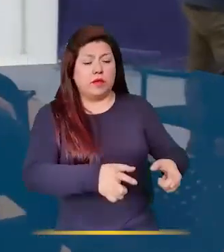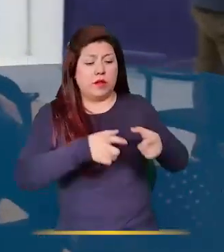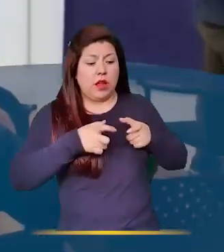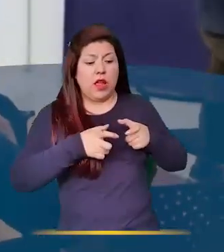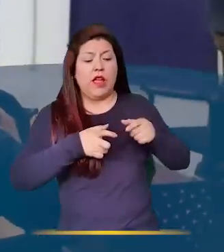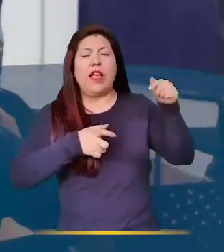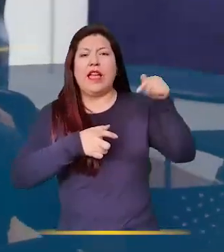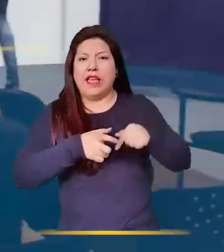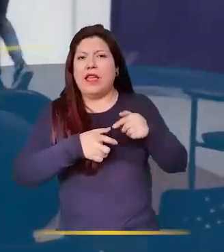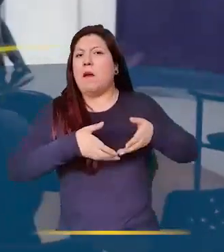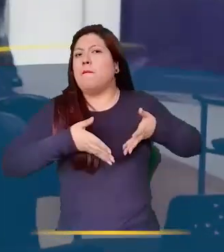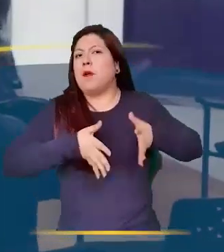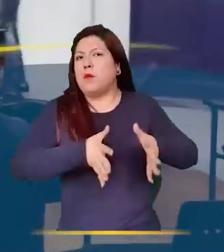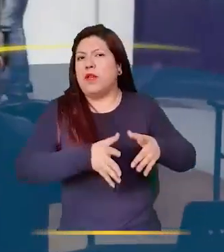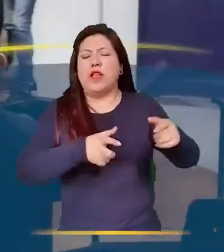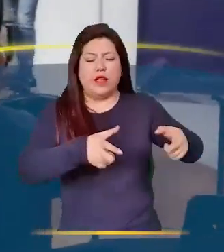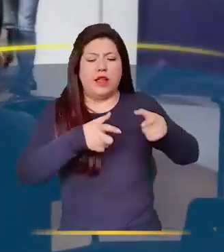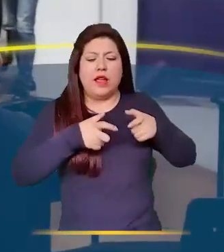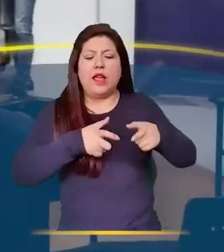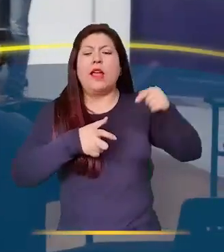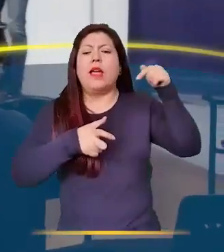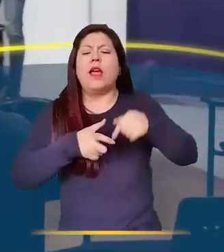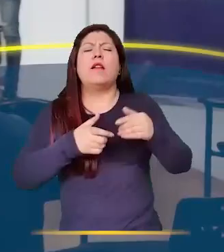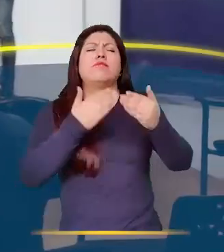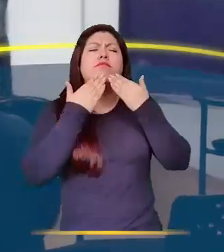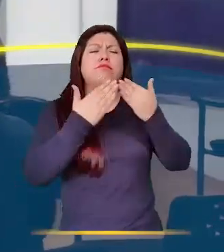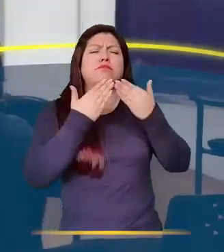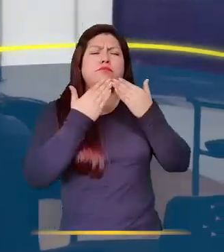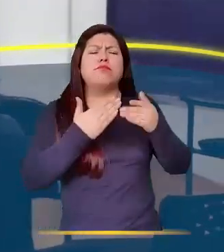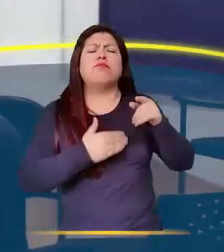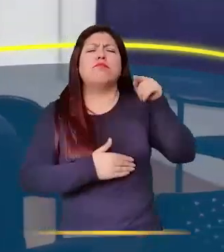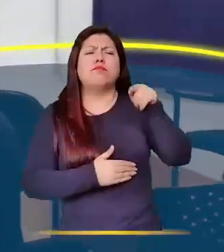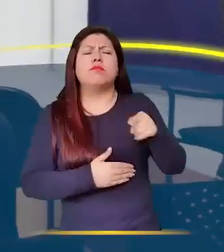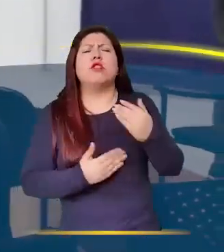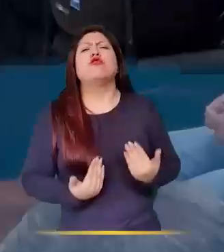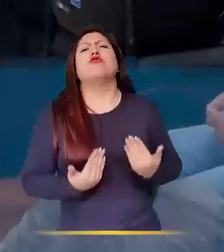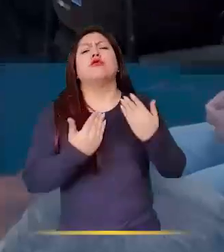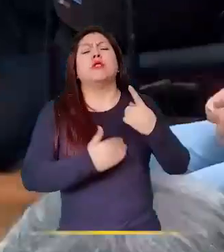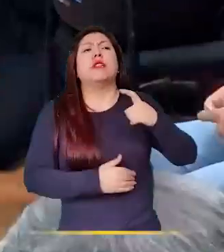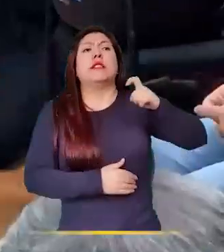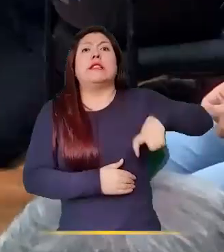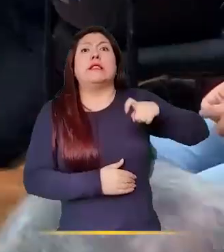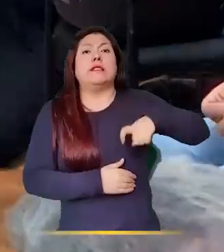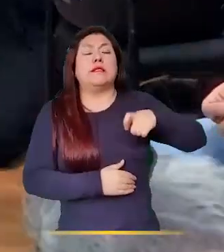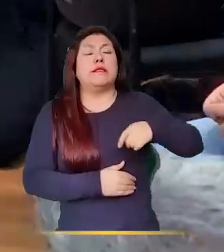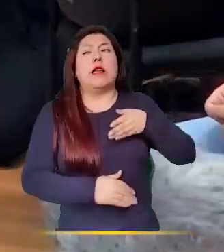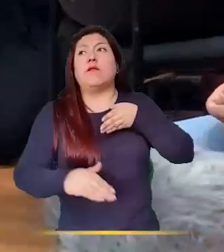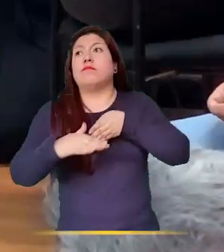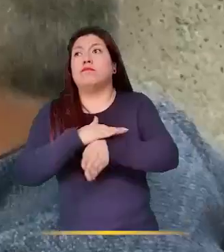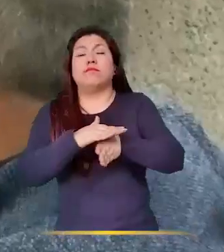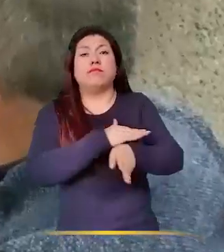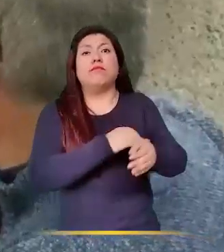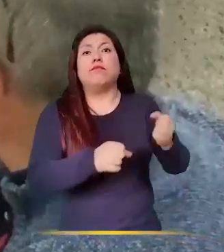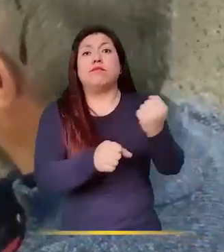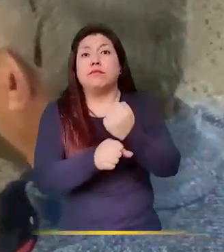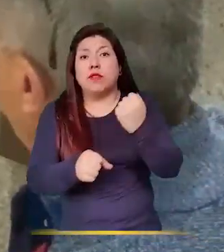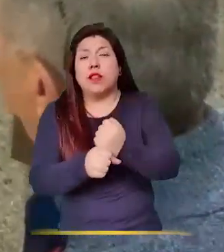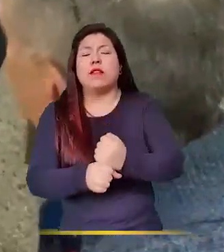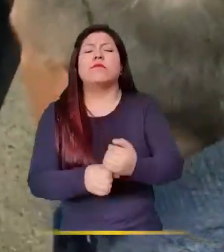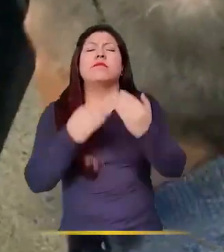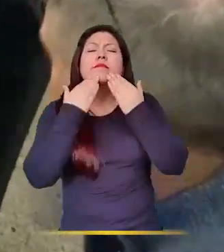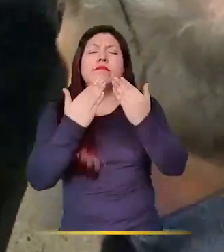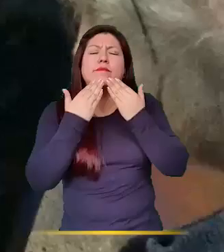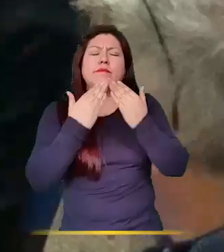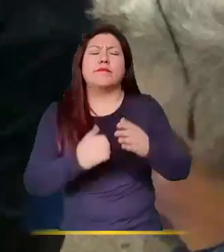de recibir de parte de la Registraduría mi contraseña, créala que estoy muy agradecido porque tengo un elemento lo cual necesitaba